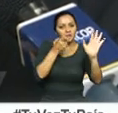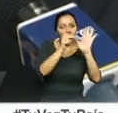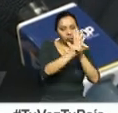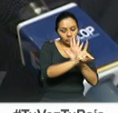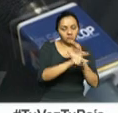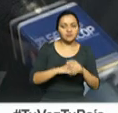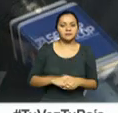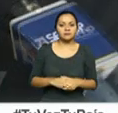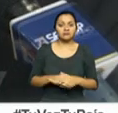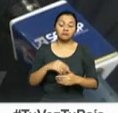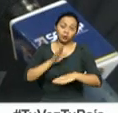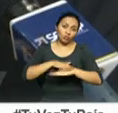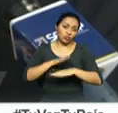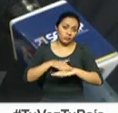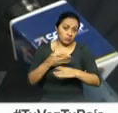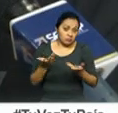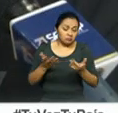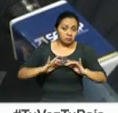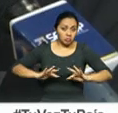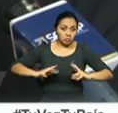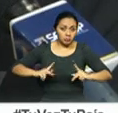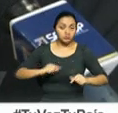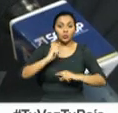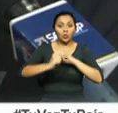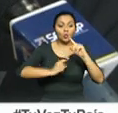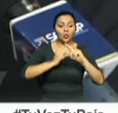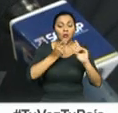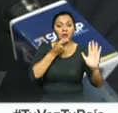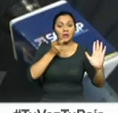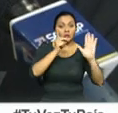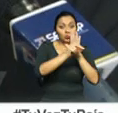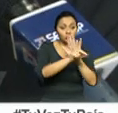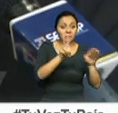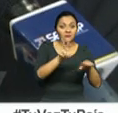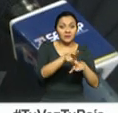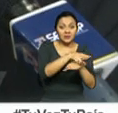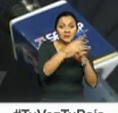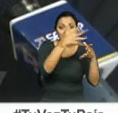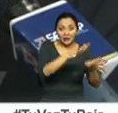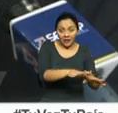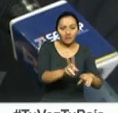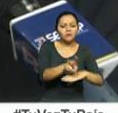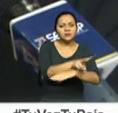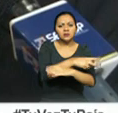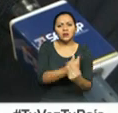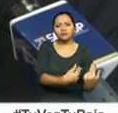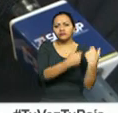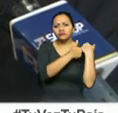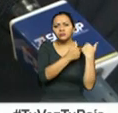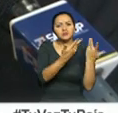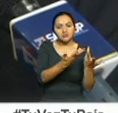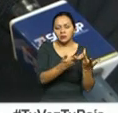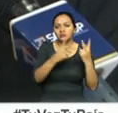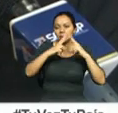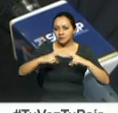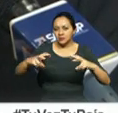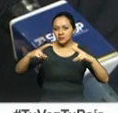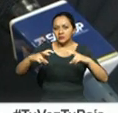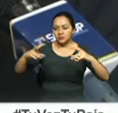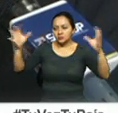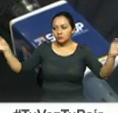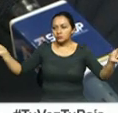atañen a la corrupción, que una vez que llegó la denuncia a la Fiscalía General del Estado, la misma inició una investigación.